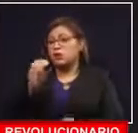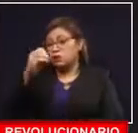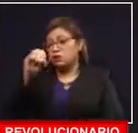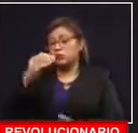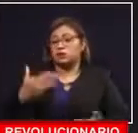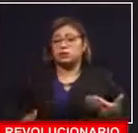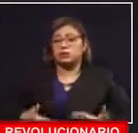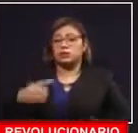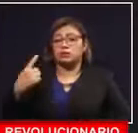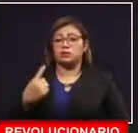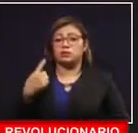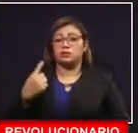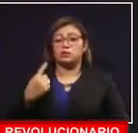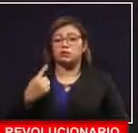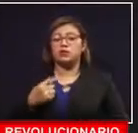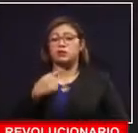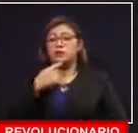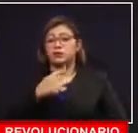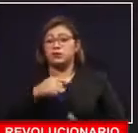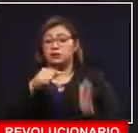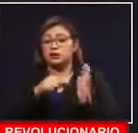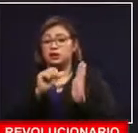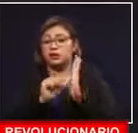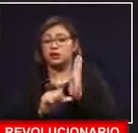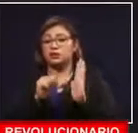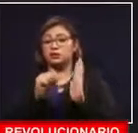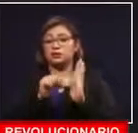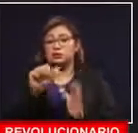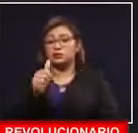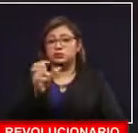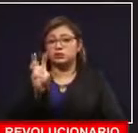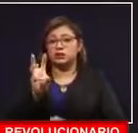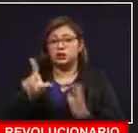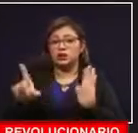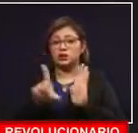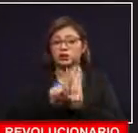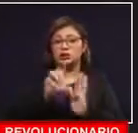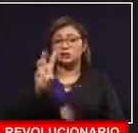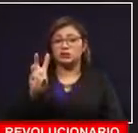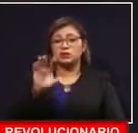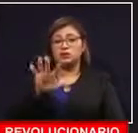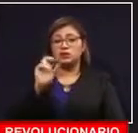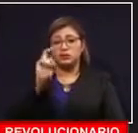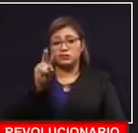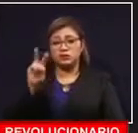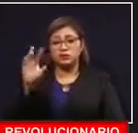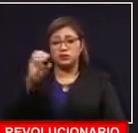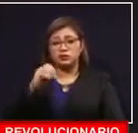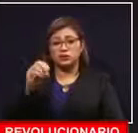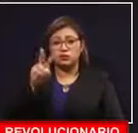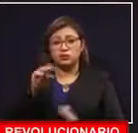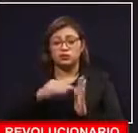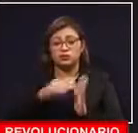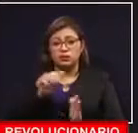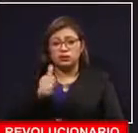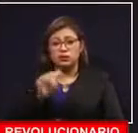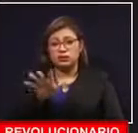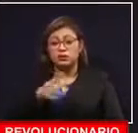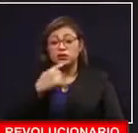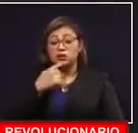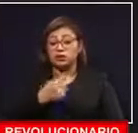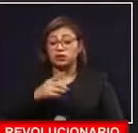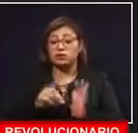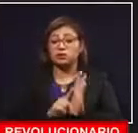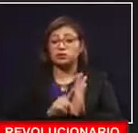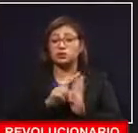Ley 65 del 22 de octubre de 2015, que desarrolla normas para la creación y organización territorial del Estado